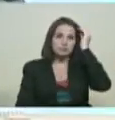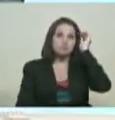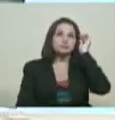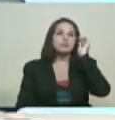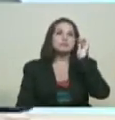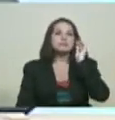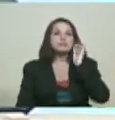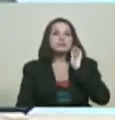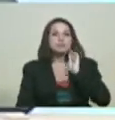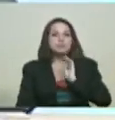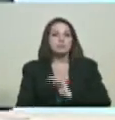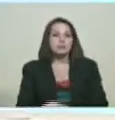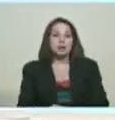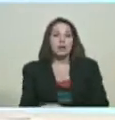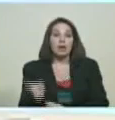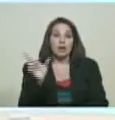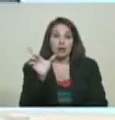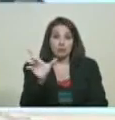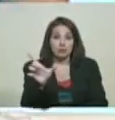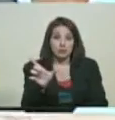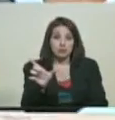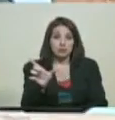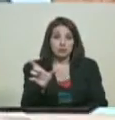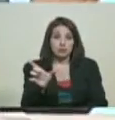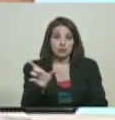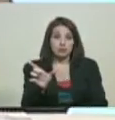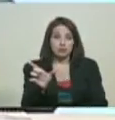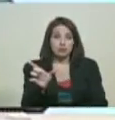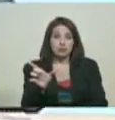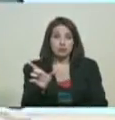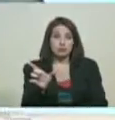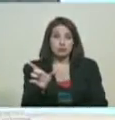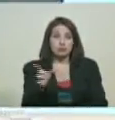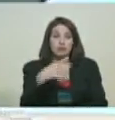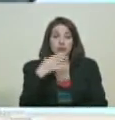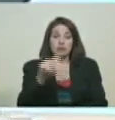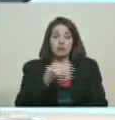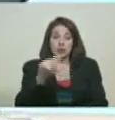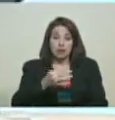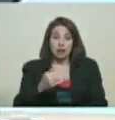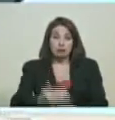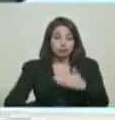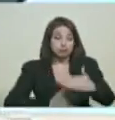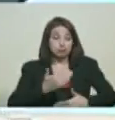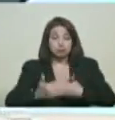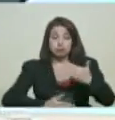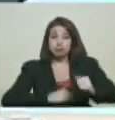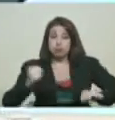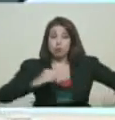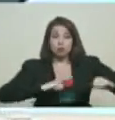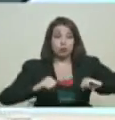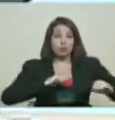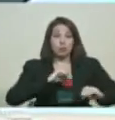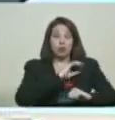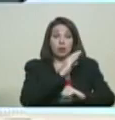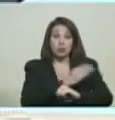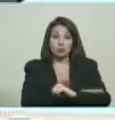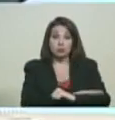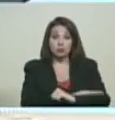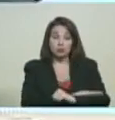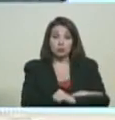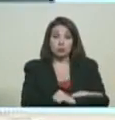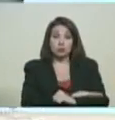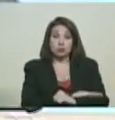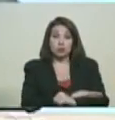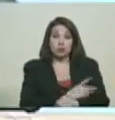socialista unido de venezuela sin lugar a dudas el motor más poderoso decisivo